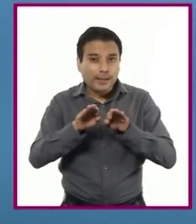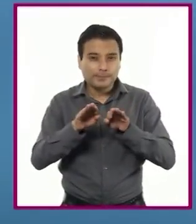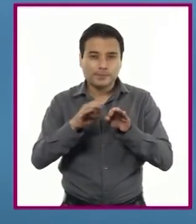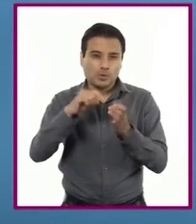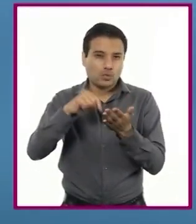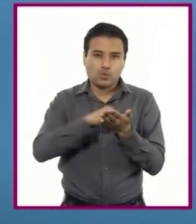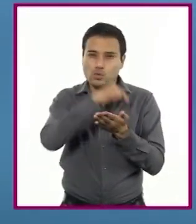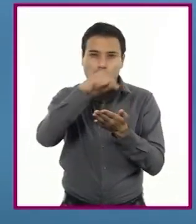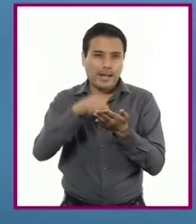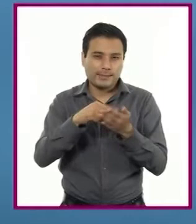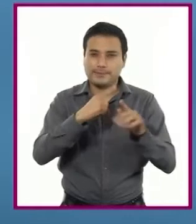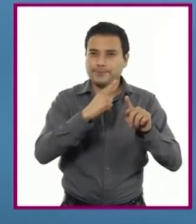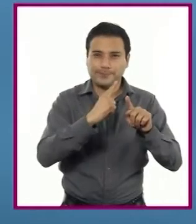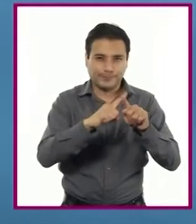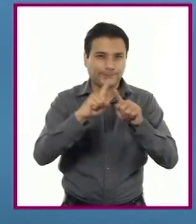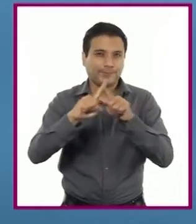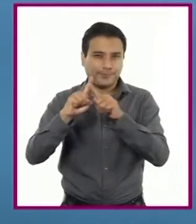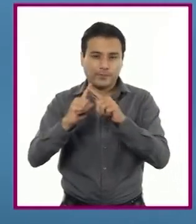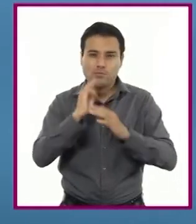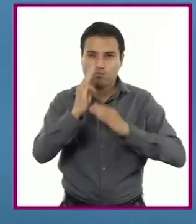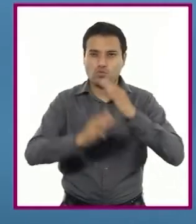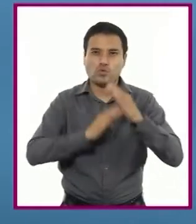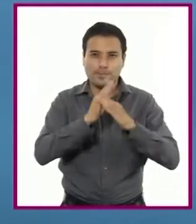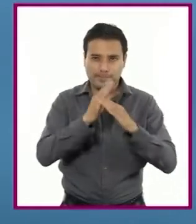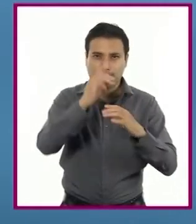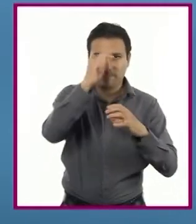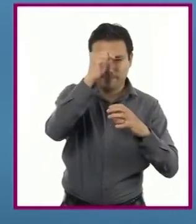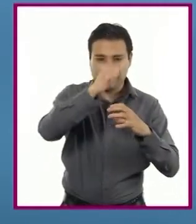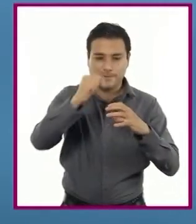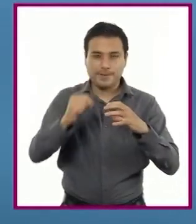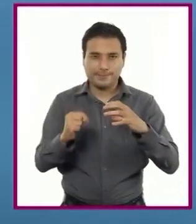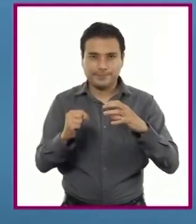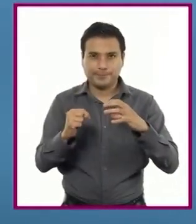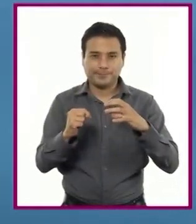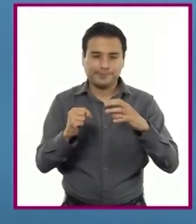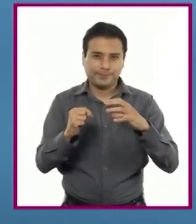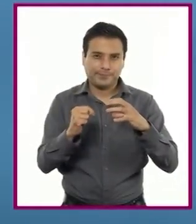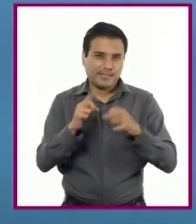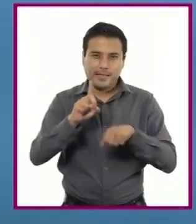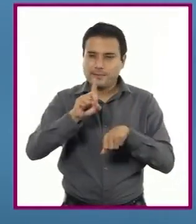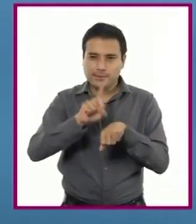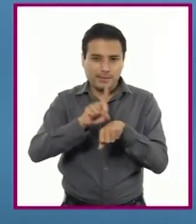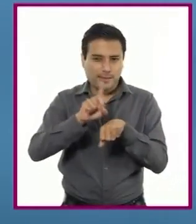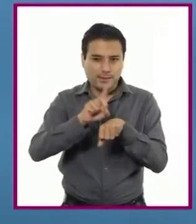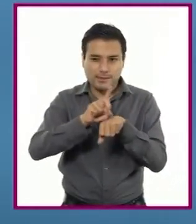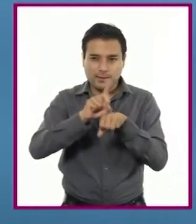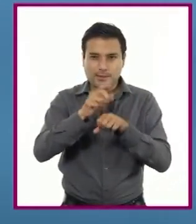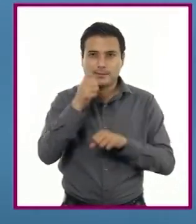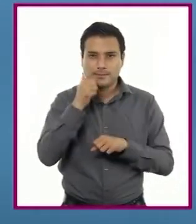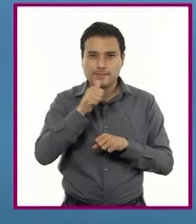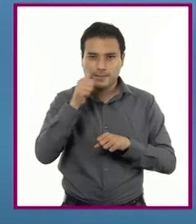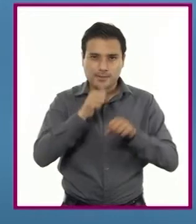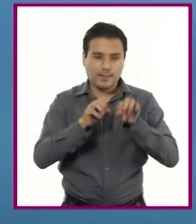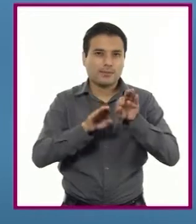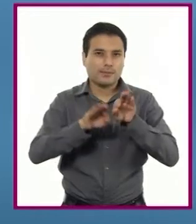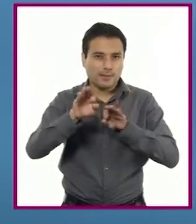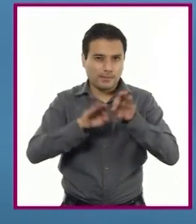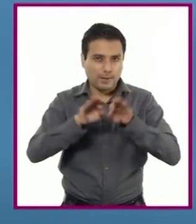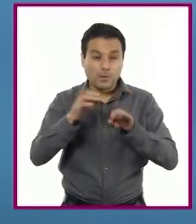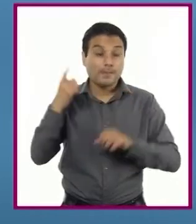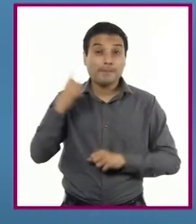estaciones de destino por todo el mundo, realizando a diario el trabajo estipulado por la Asamblea